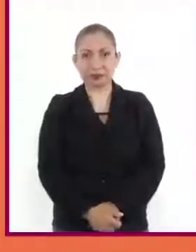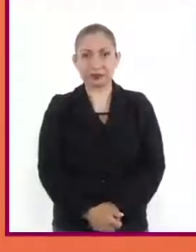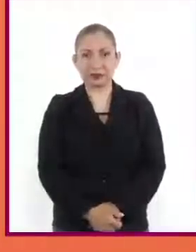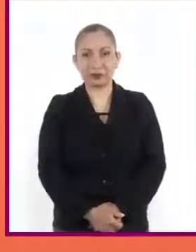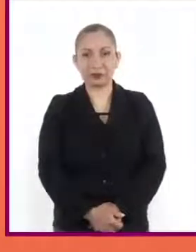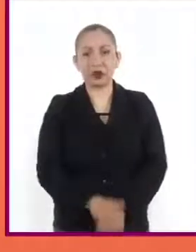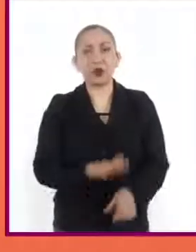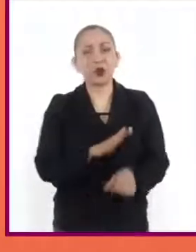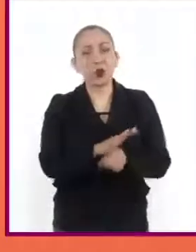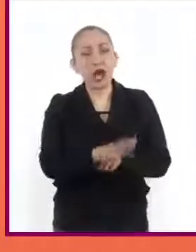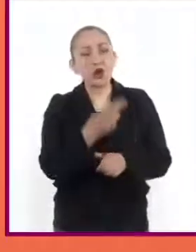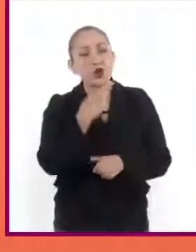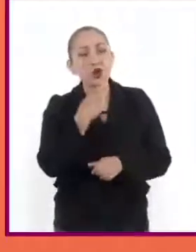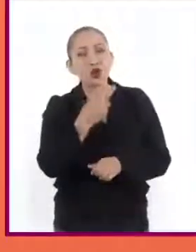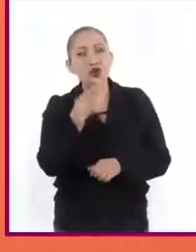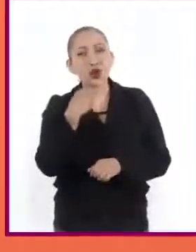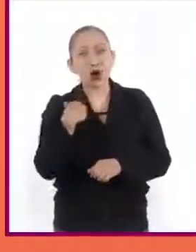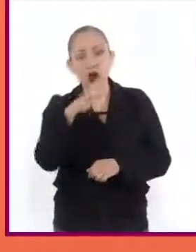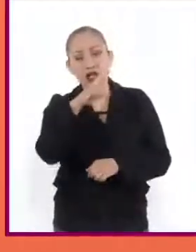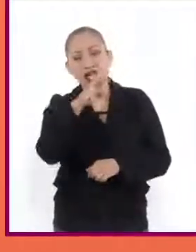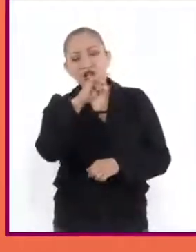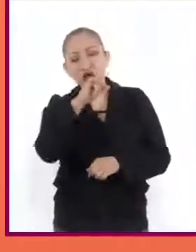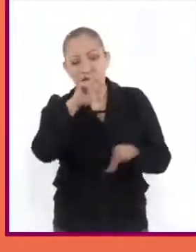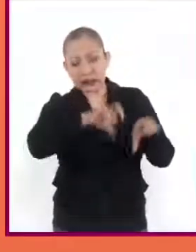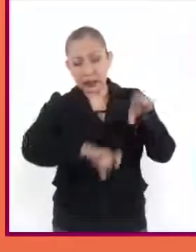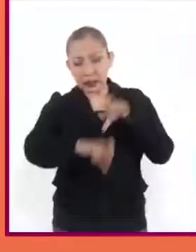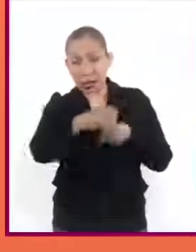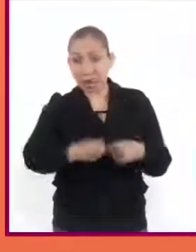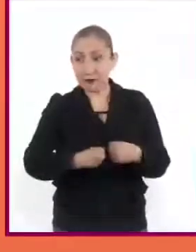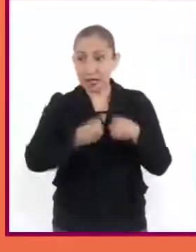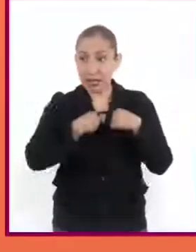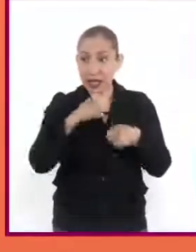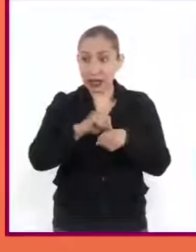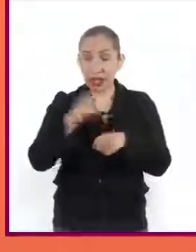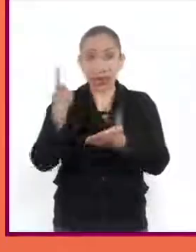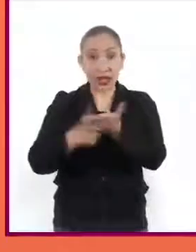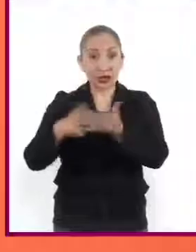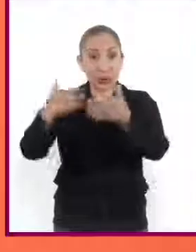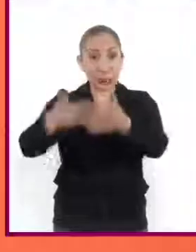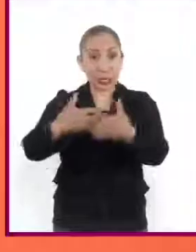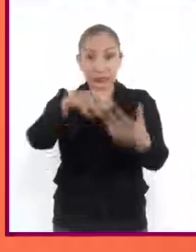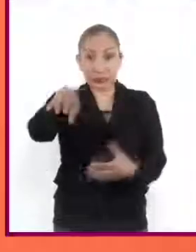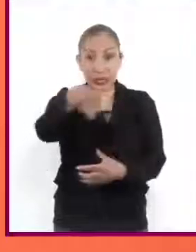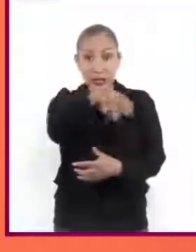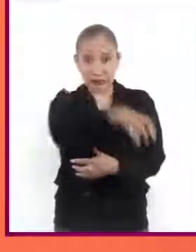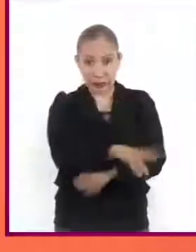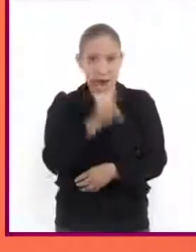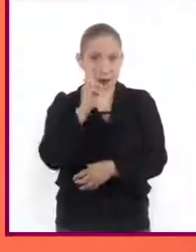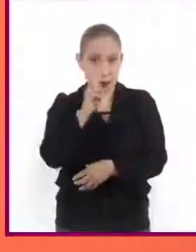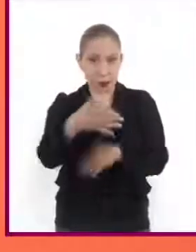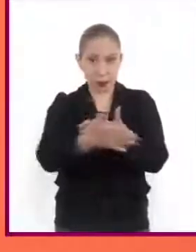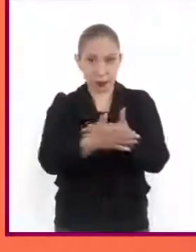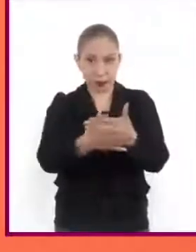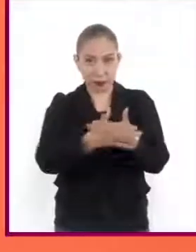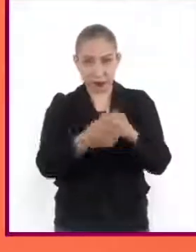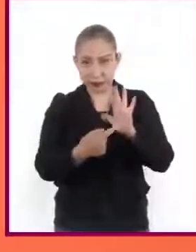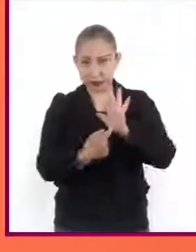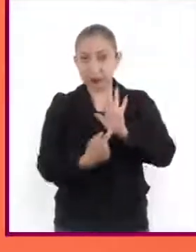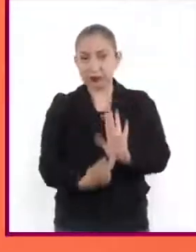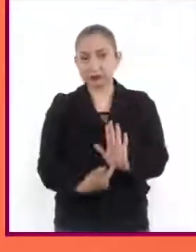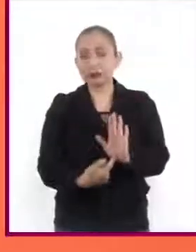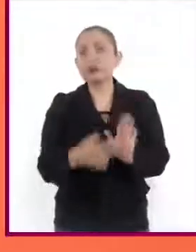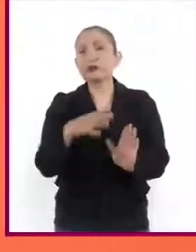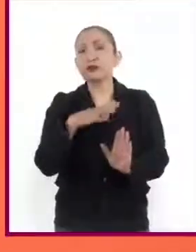es el aprovechamiento de las reacciones químicas en la vida diaria y en la industria? En el video que les mostraremos a